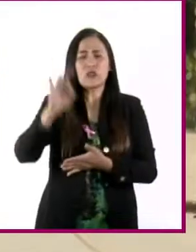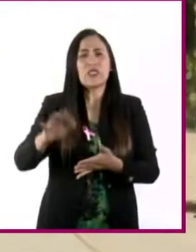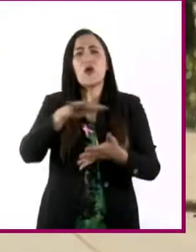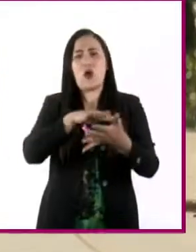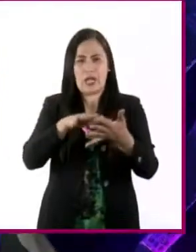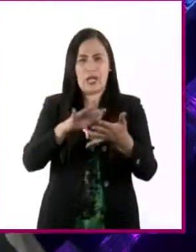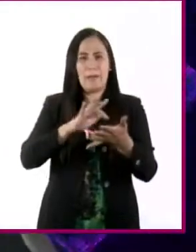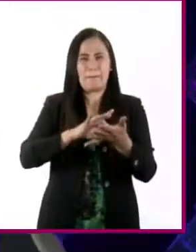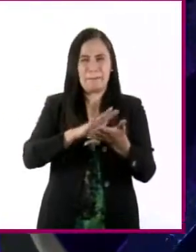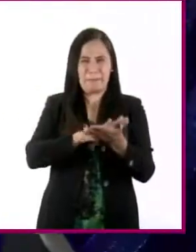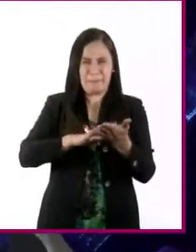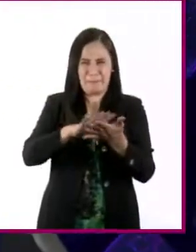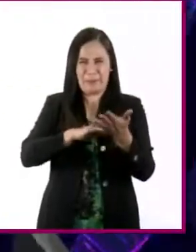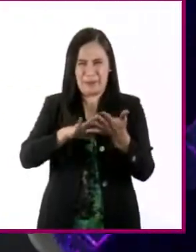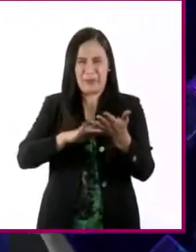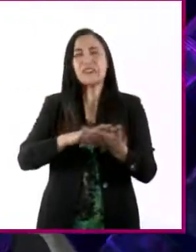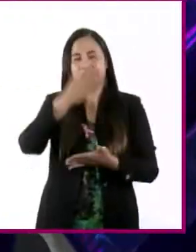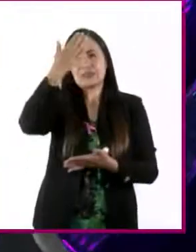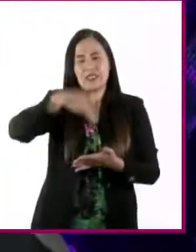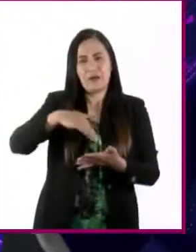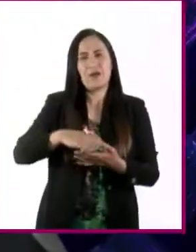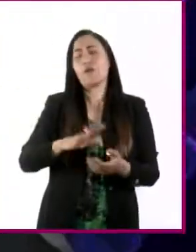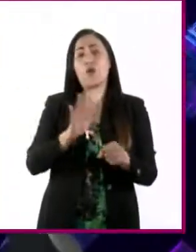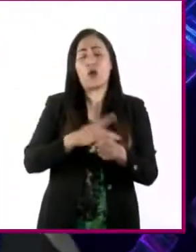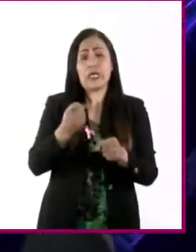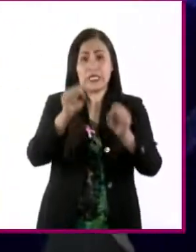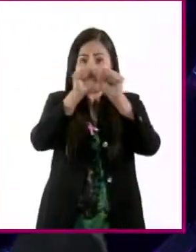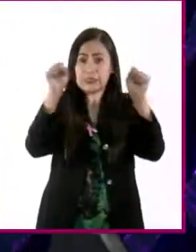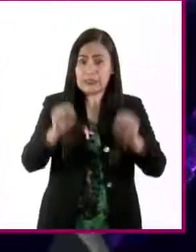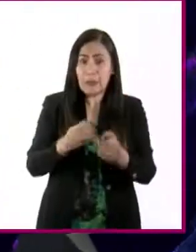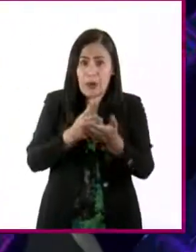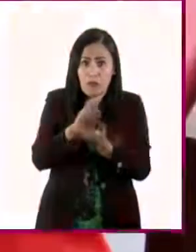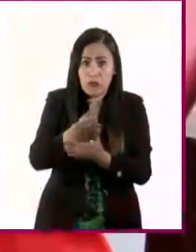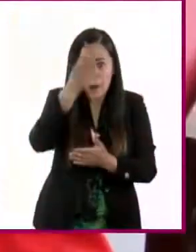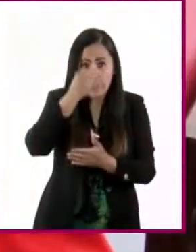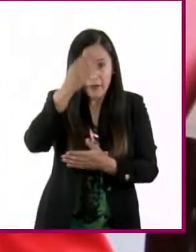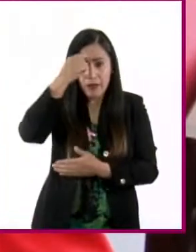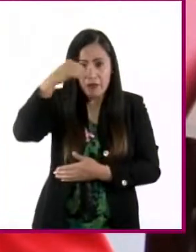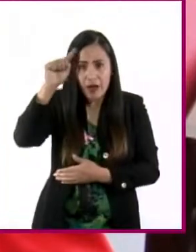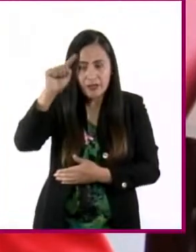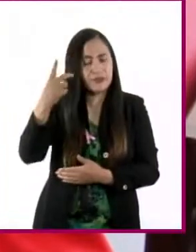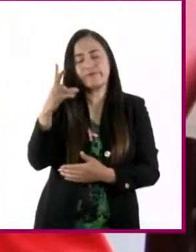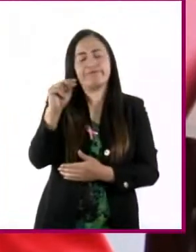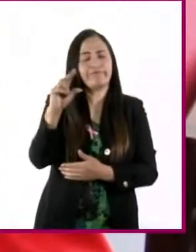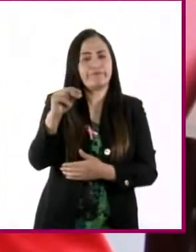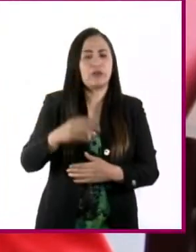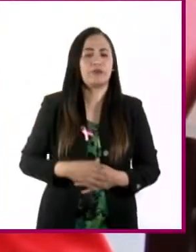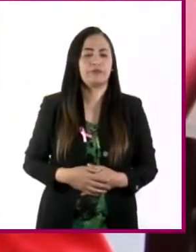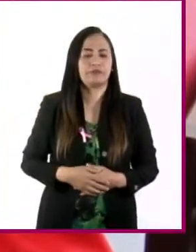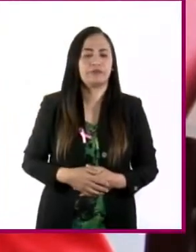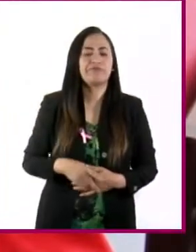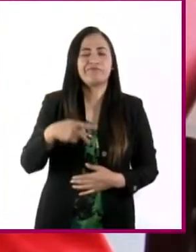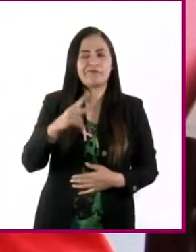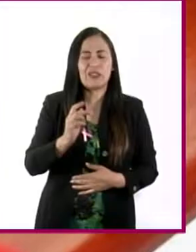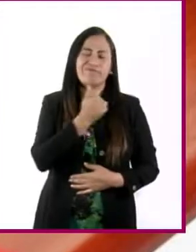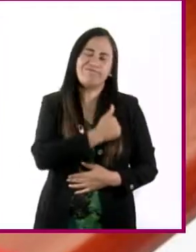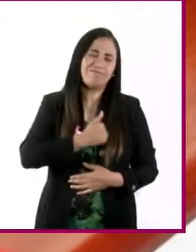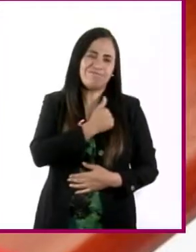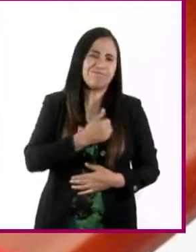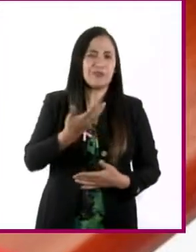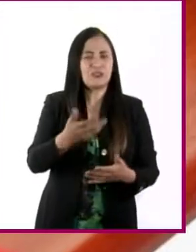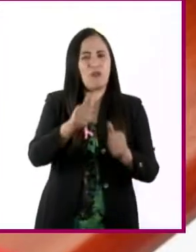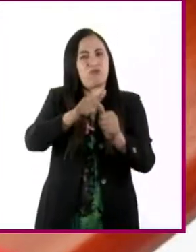Hola, mi nombre es Gemma Jara y bueno, soy una pedagoga apasionada por la educación, siempre con la intención de intentar mejorar la educación